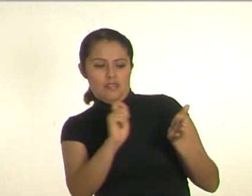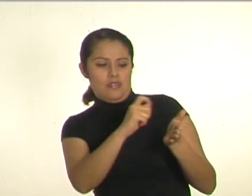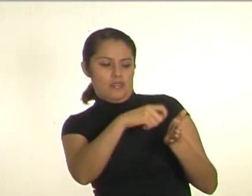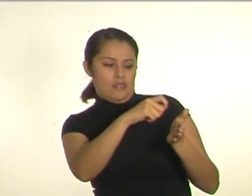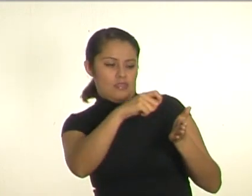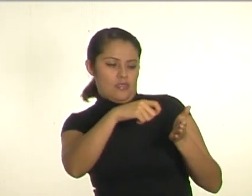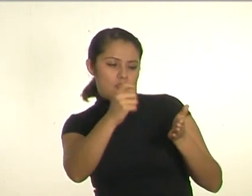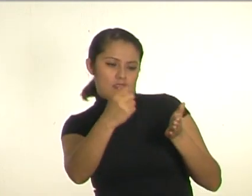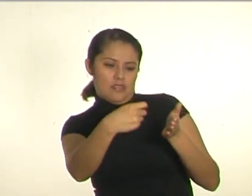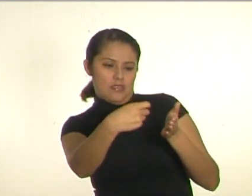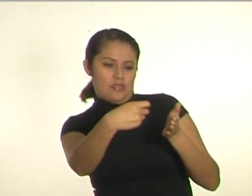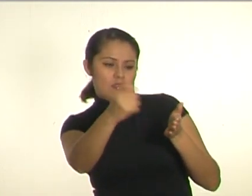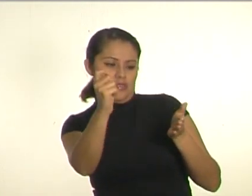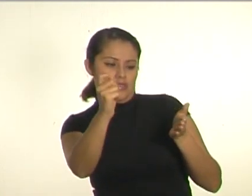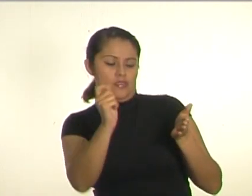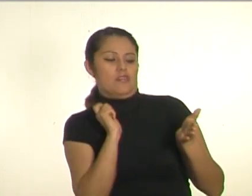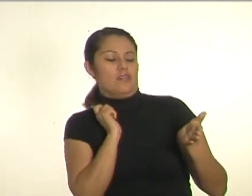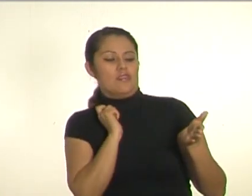Esta expresión